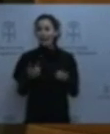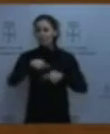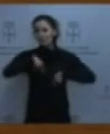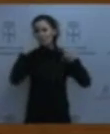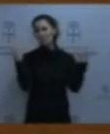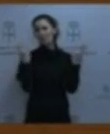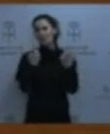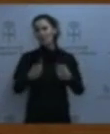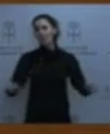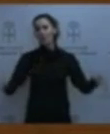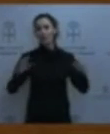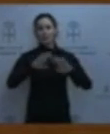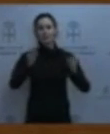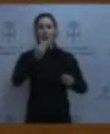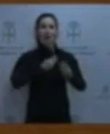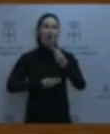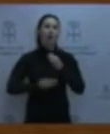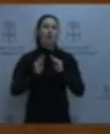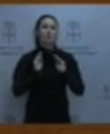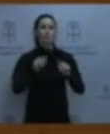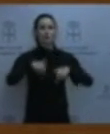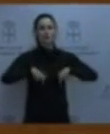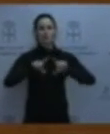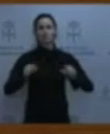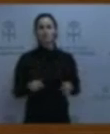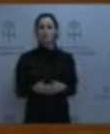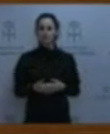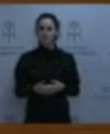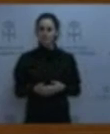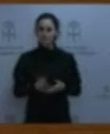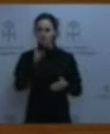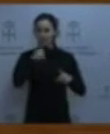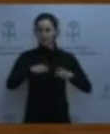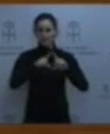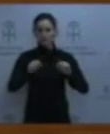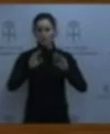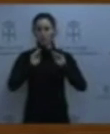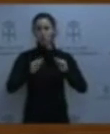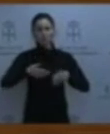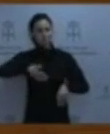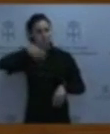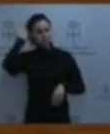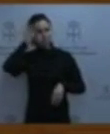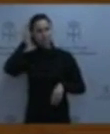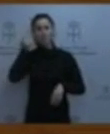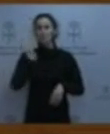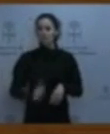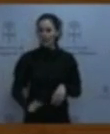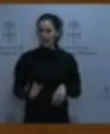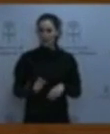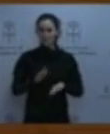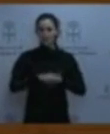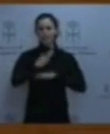innecesario, prescindible, que consume muchos recursos públicos en Asturias. Porque en Asturias se mantienen con cargo a lo público escandalosos salarios para